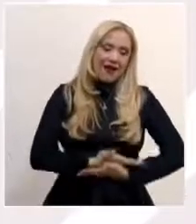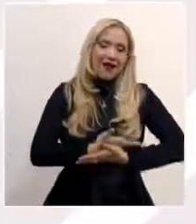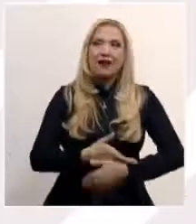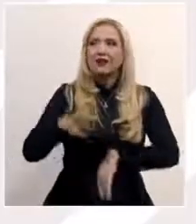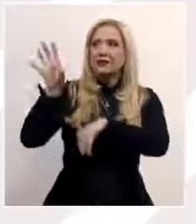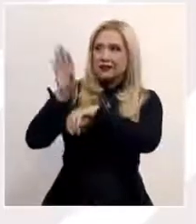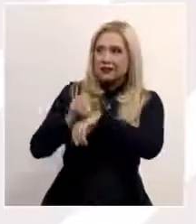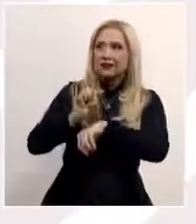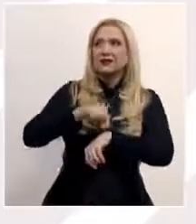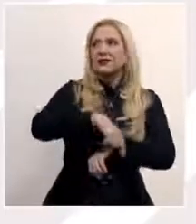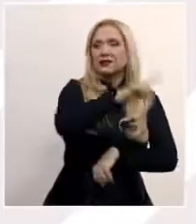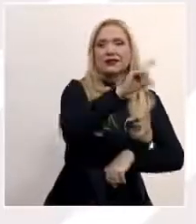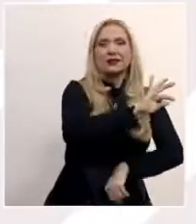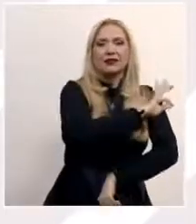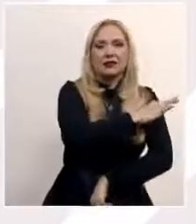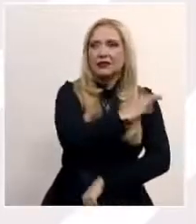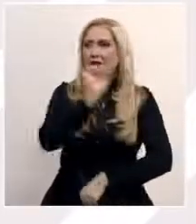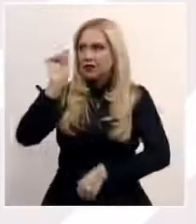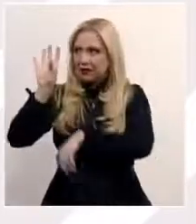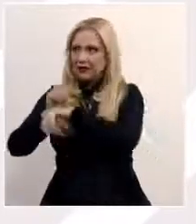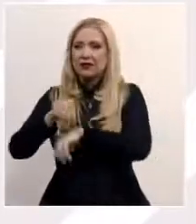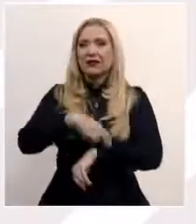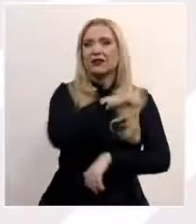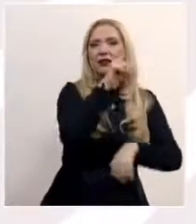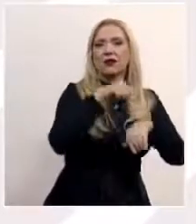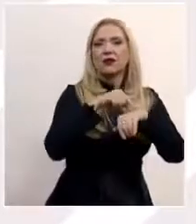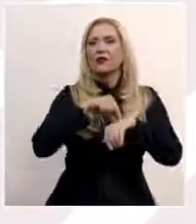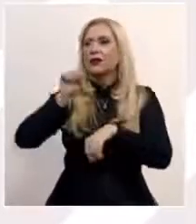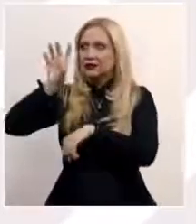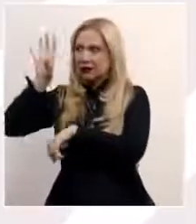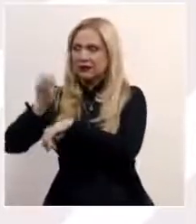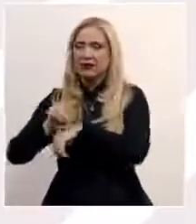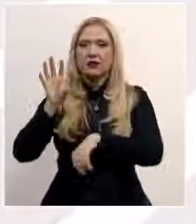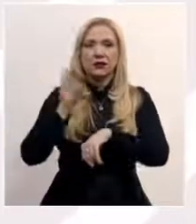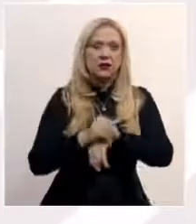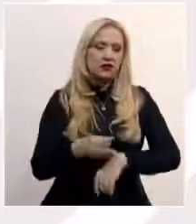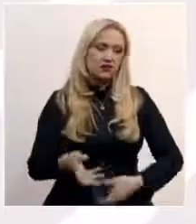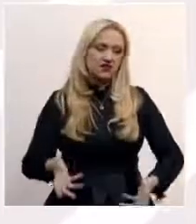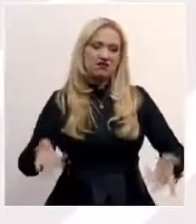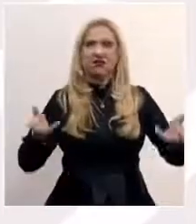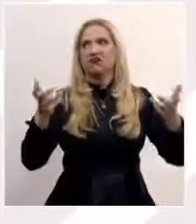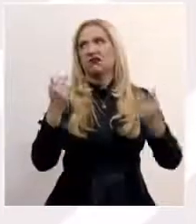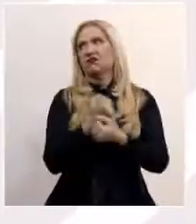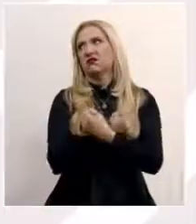que pues bueno, nos sigue preocupando y ocupando en el Consejo.